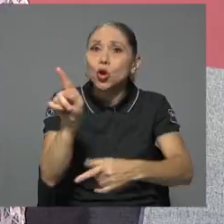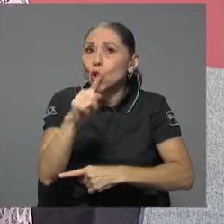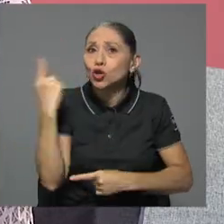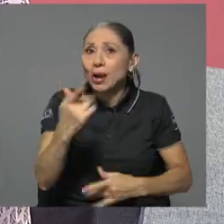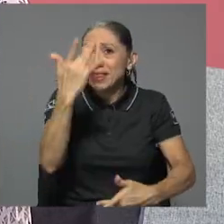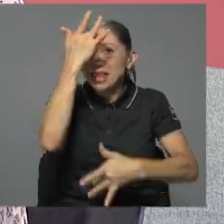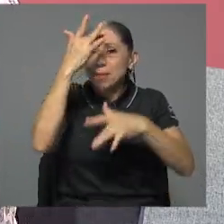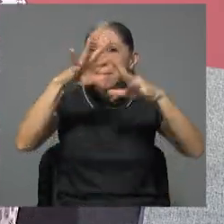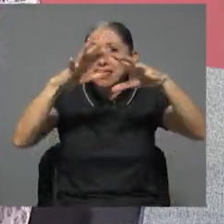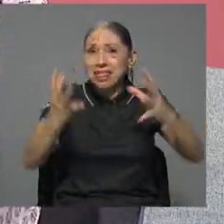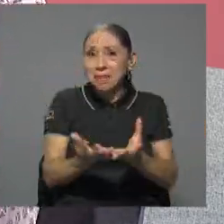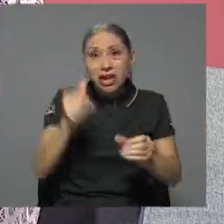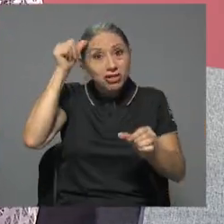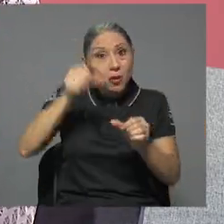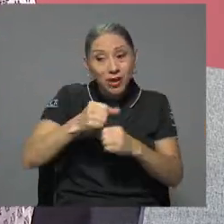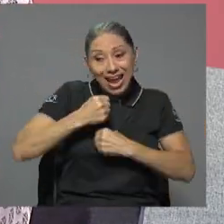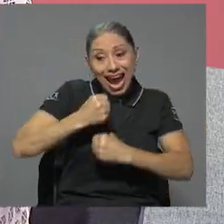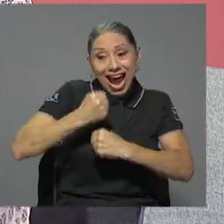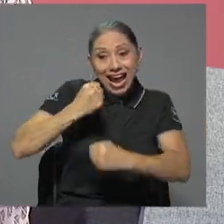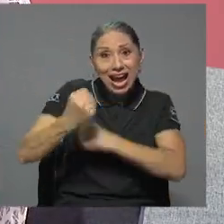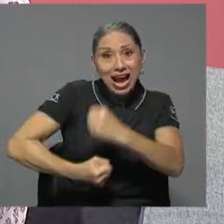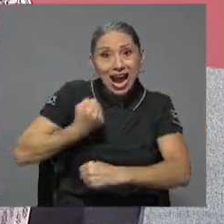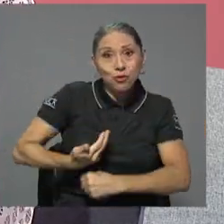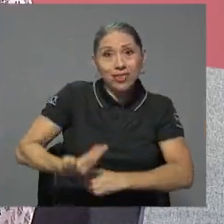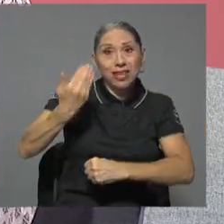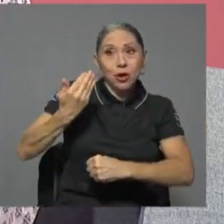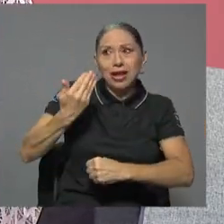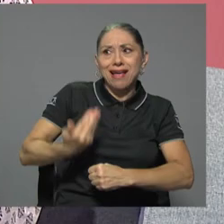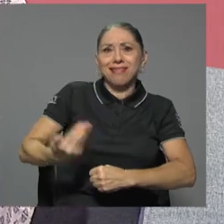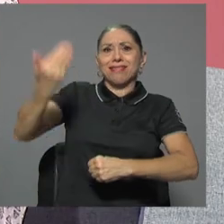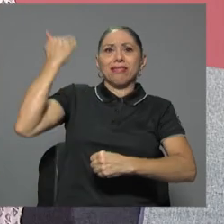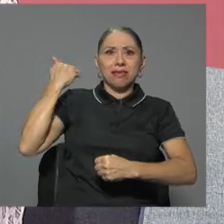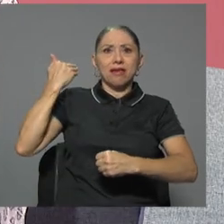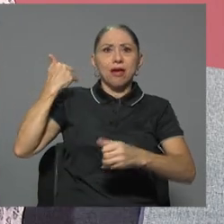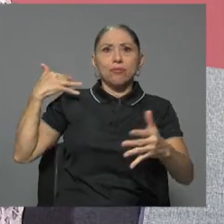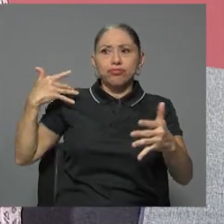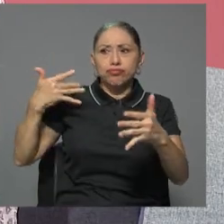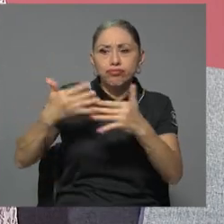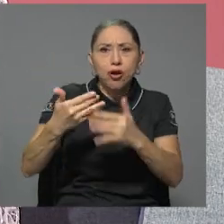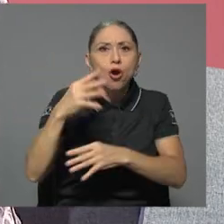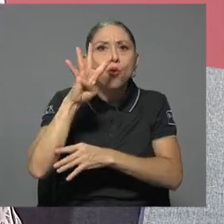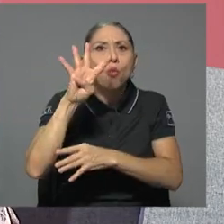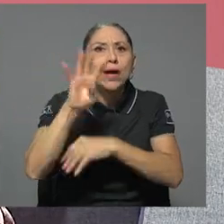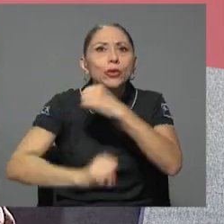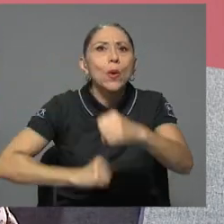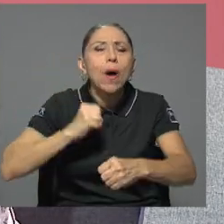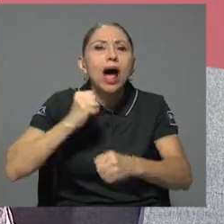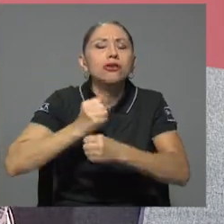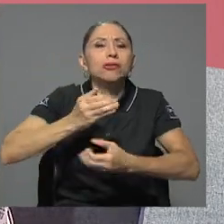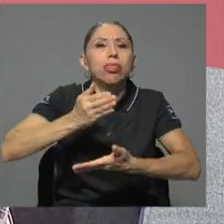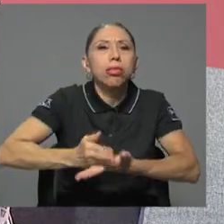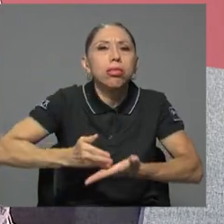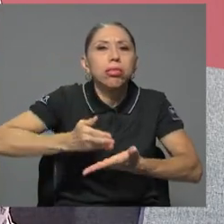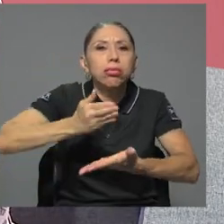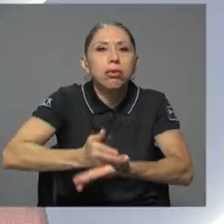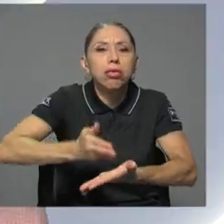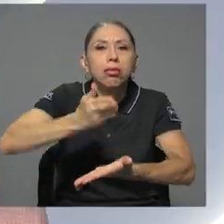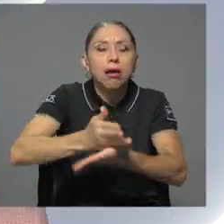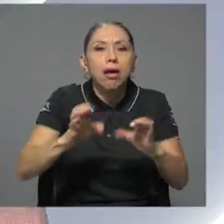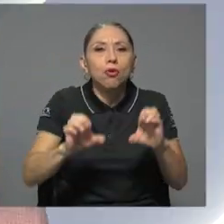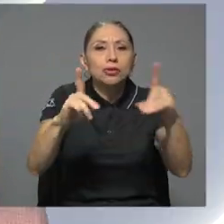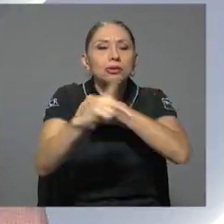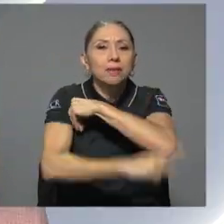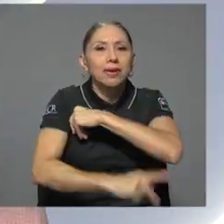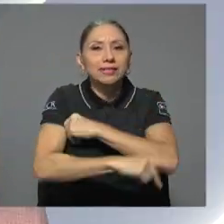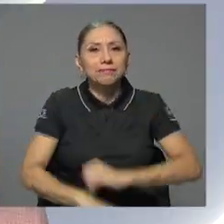por esa la huelga del año anterior y la huelga del año tras anterior entonces son cuatro años ya de disrupción en la educación del país este es el